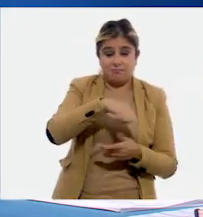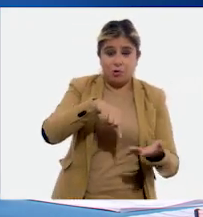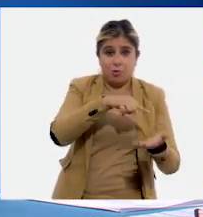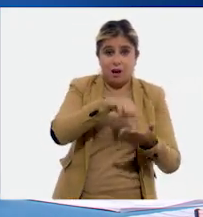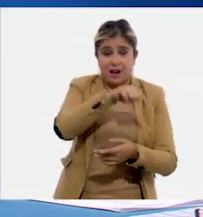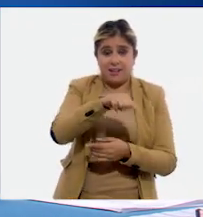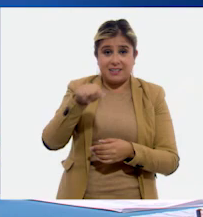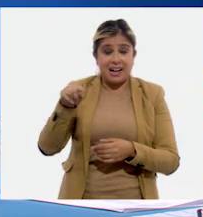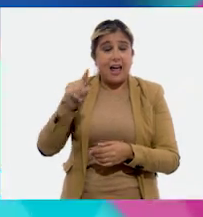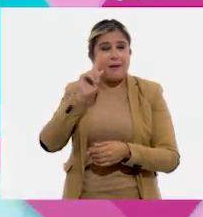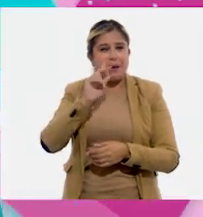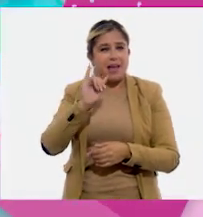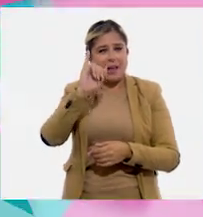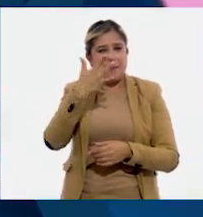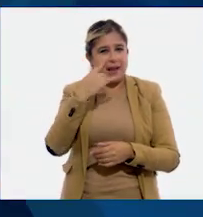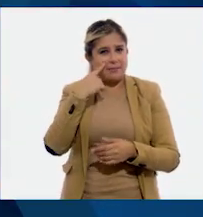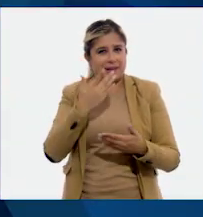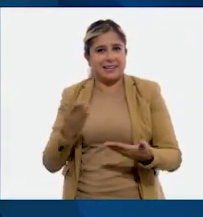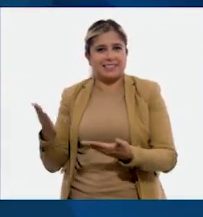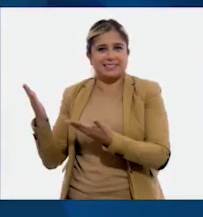la siguiente imagen.